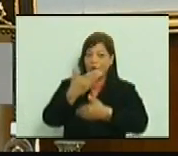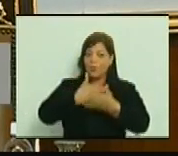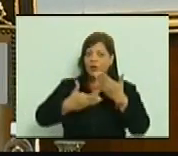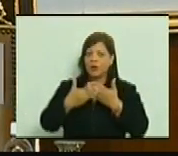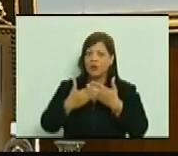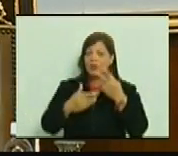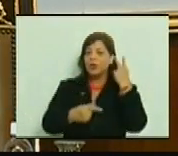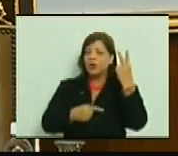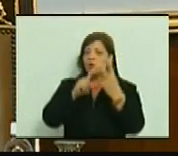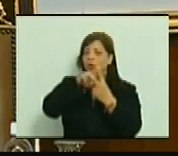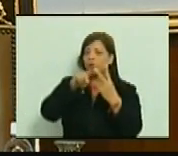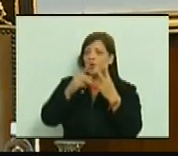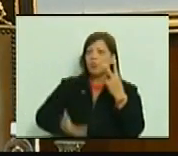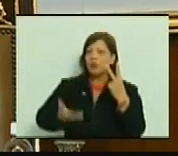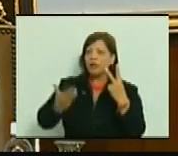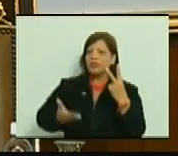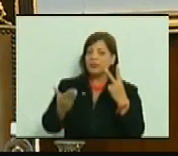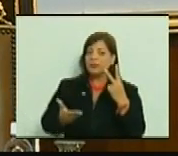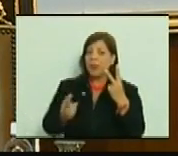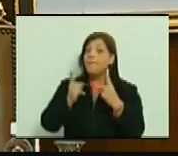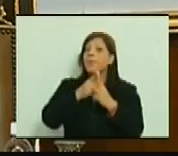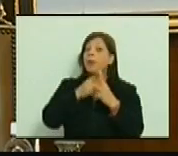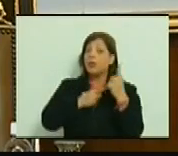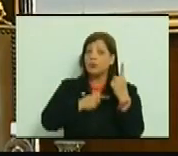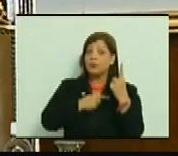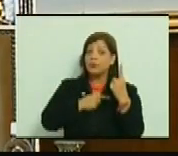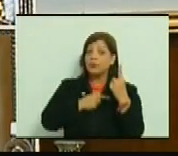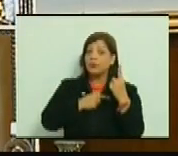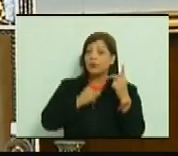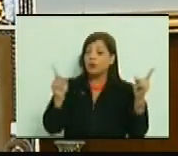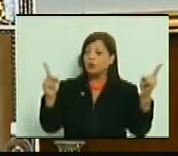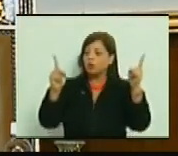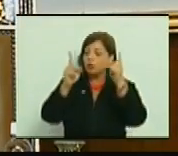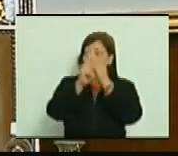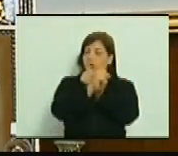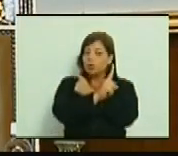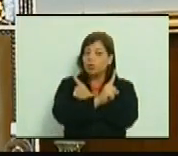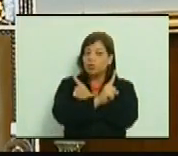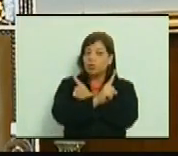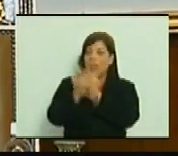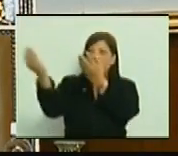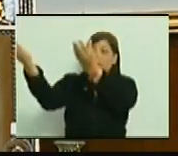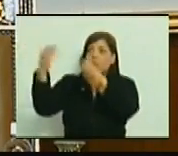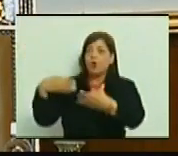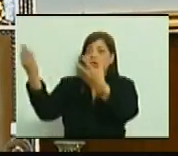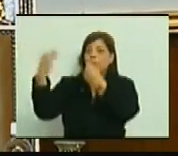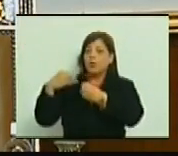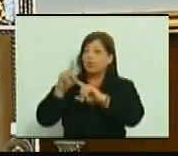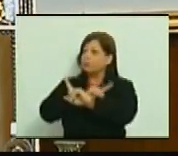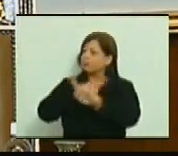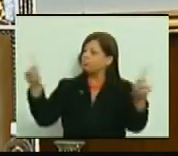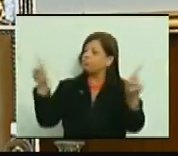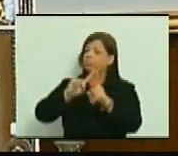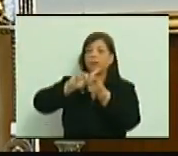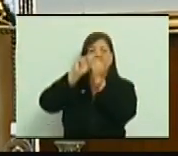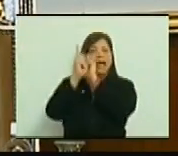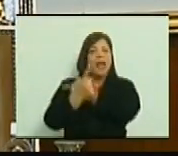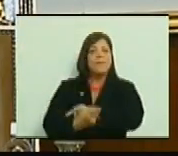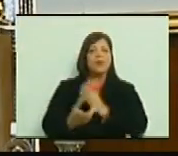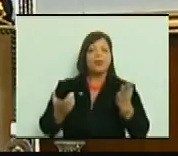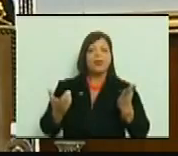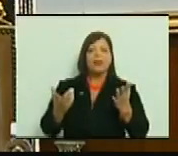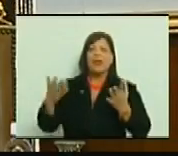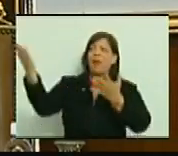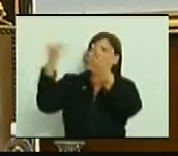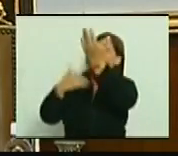Objetivos priorizados. Primero, la sustitución de importaciones. Nosotros debemos sustituir todo lo que